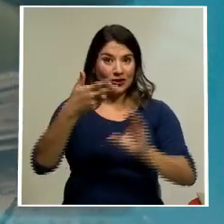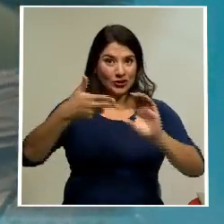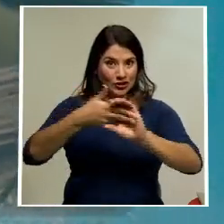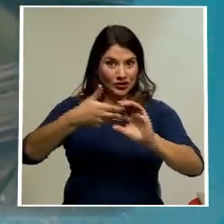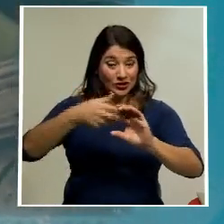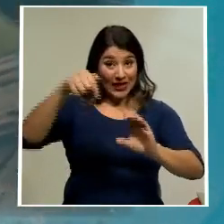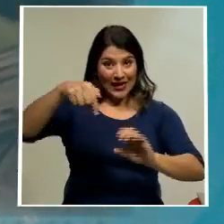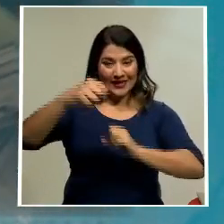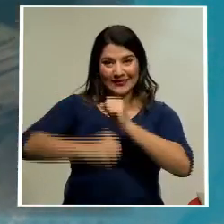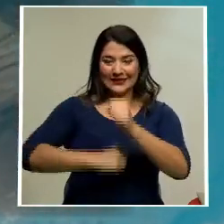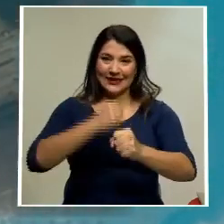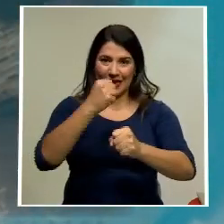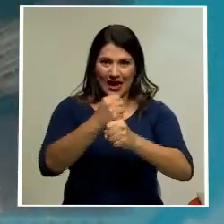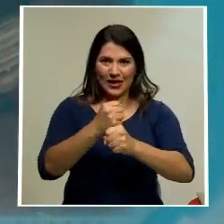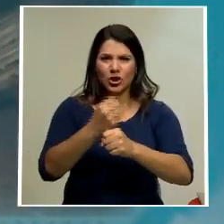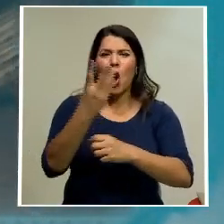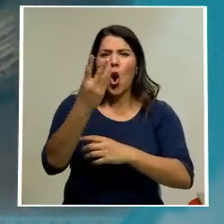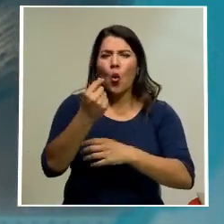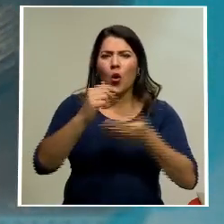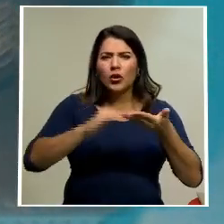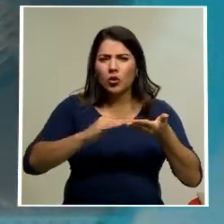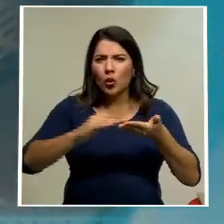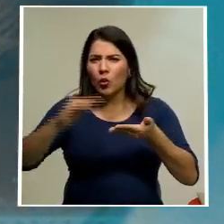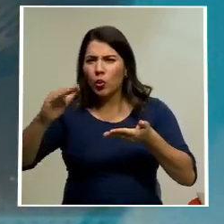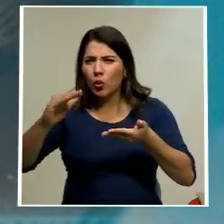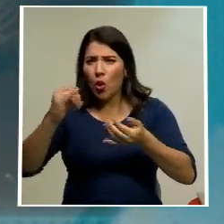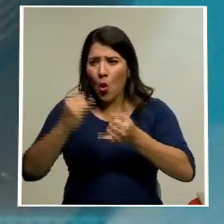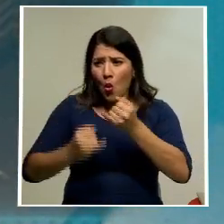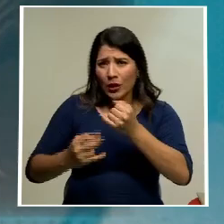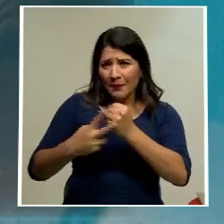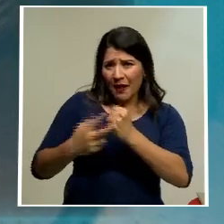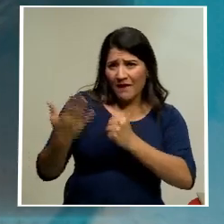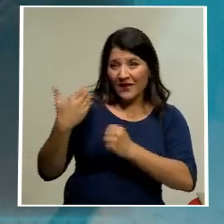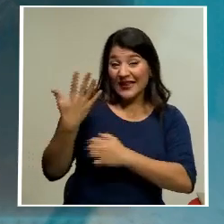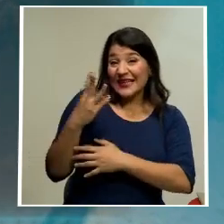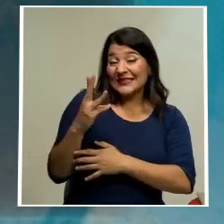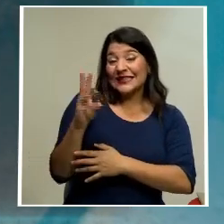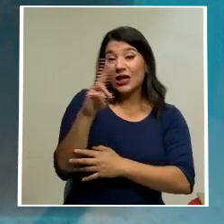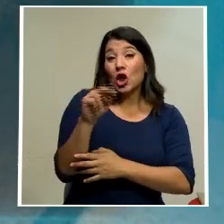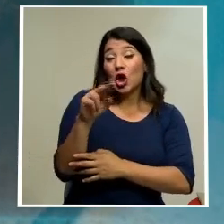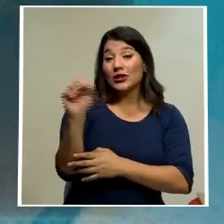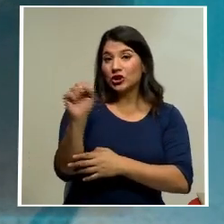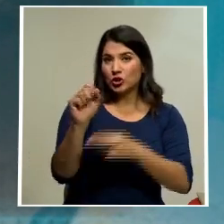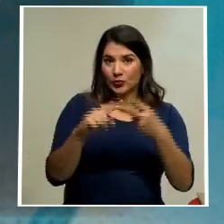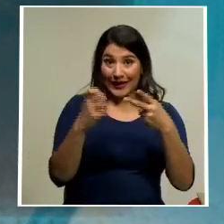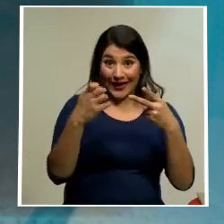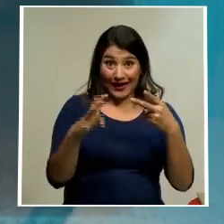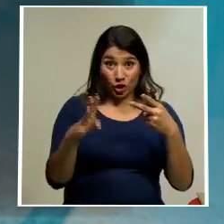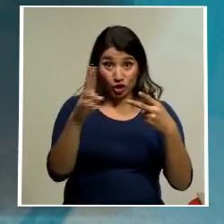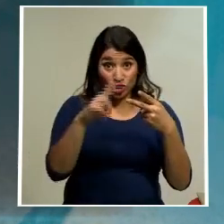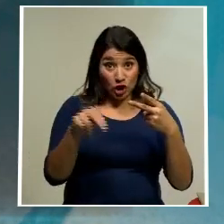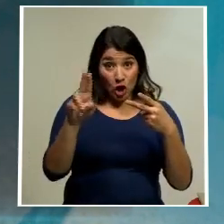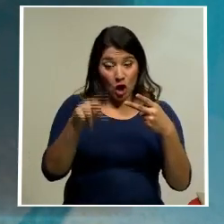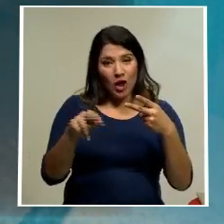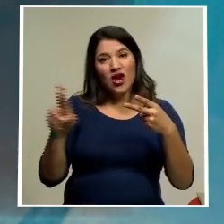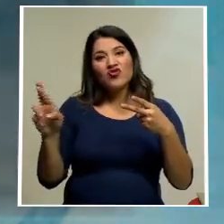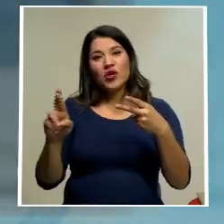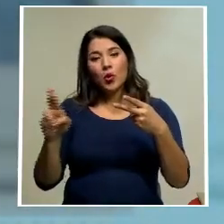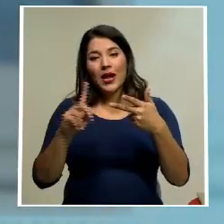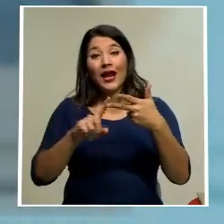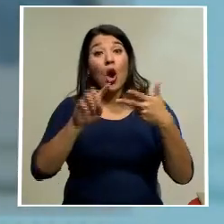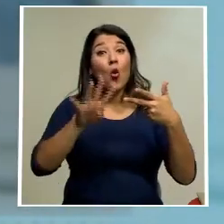año. El incremento fue de 16 colones para la gasolina súper, 14 para la regular y 4 para el